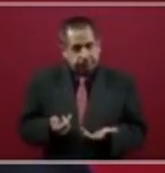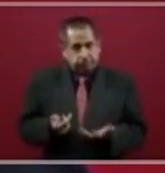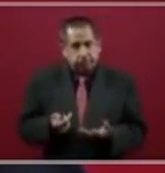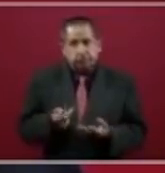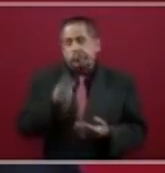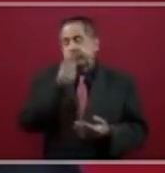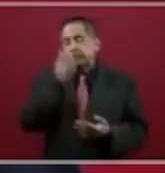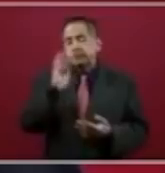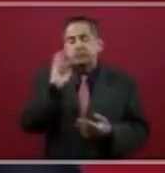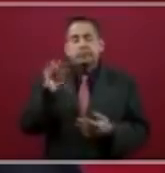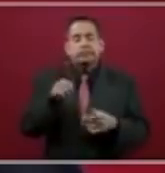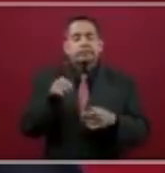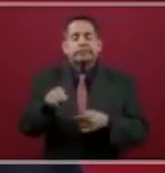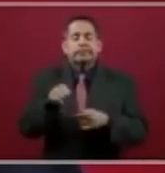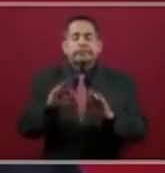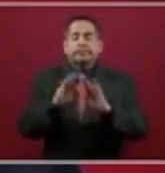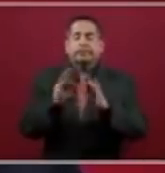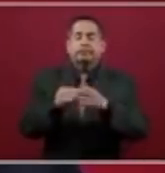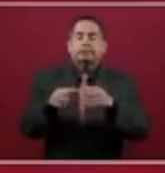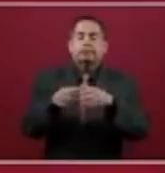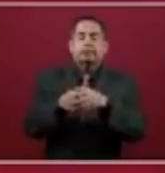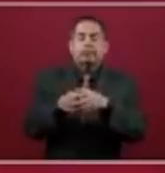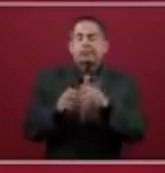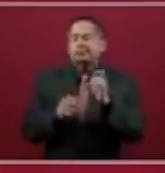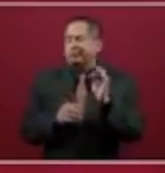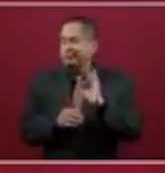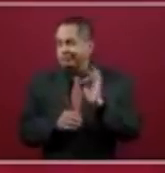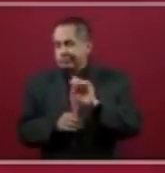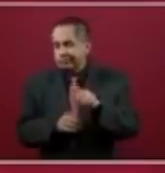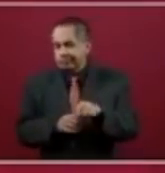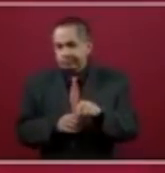es una forma de